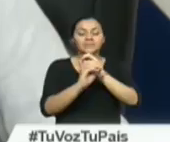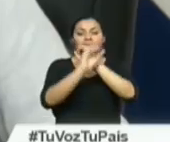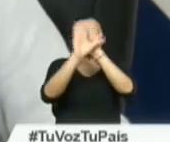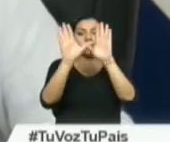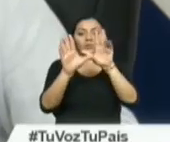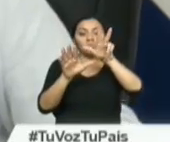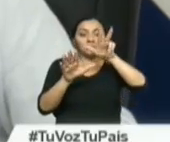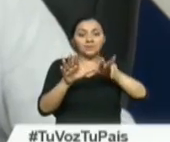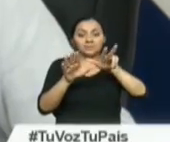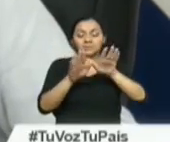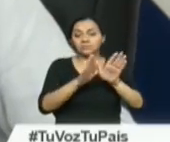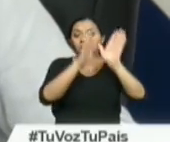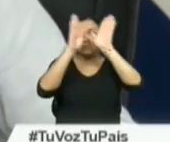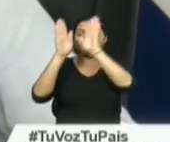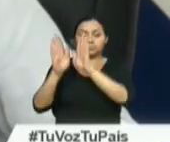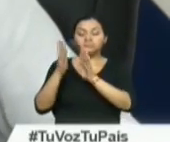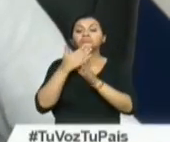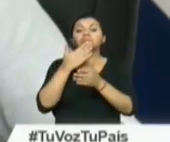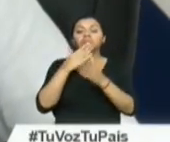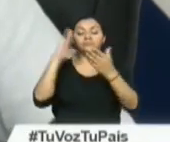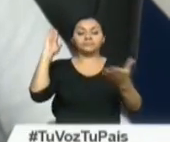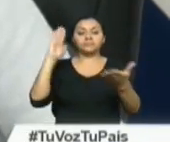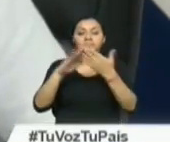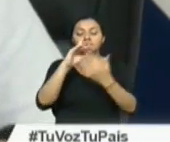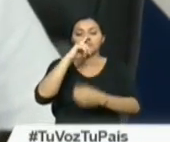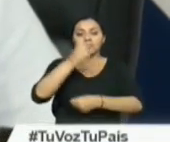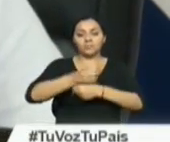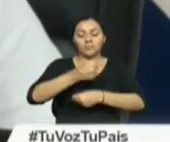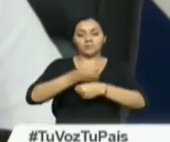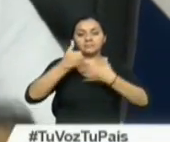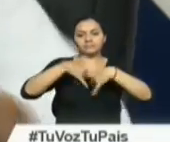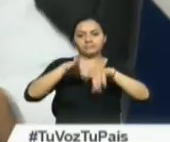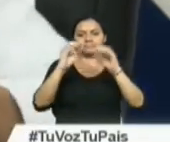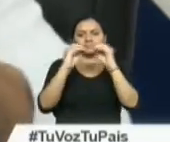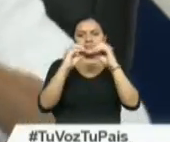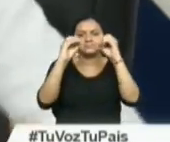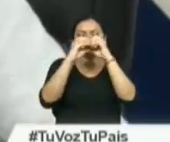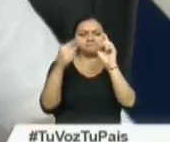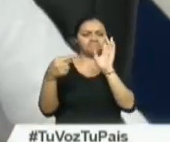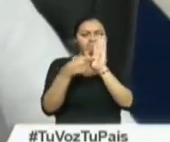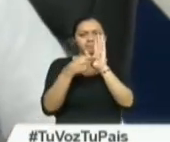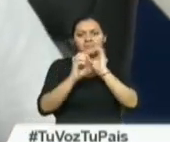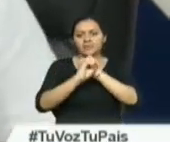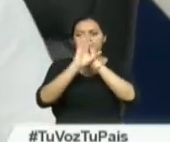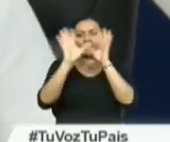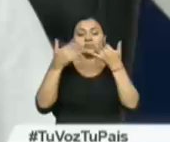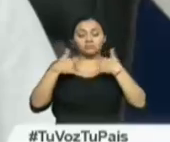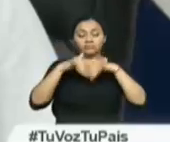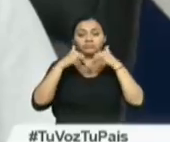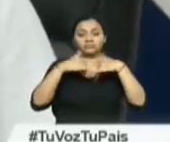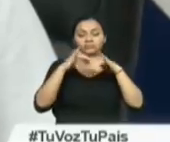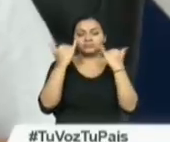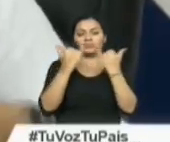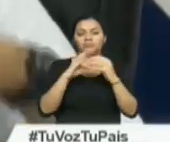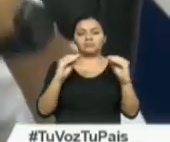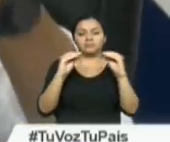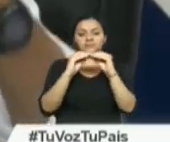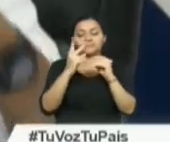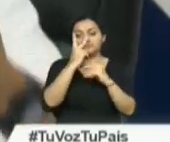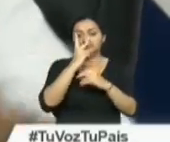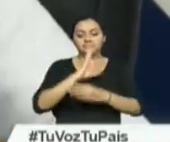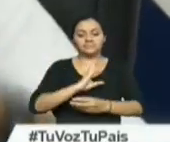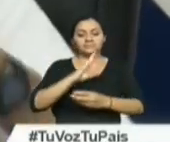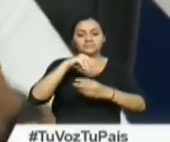trimestre siguiente en reducción del desempleo y seguirá esta tendencia. Anote lo que le digo, si quiere. Seguirá esta tendencia